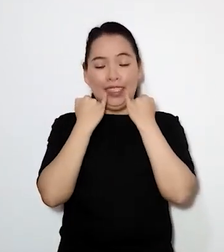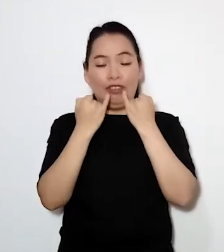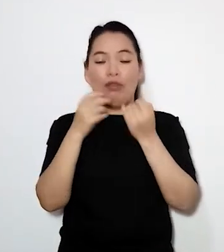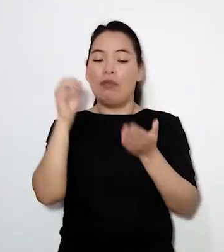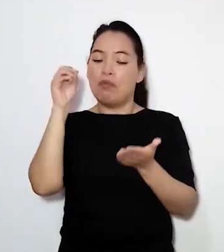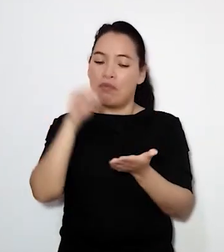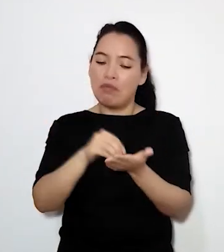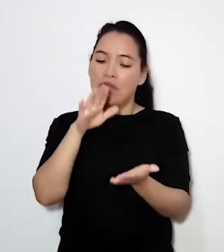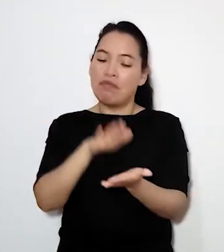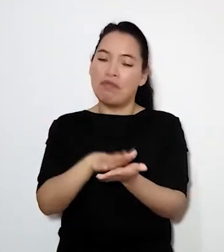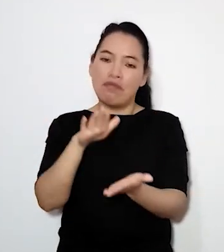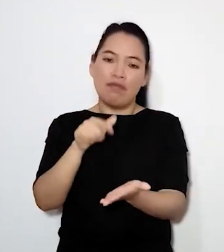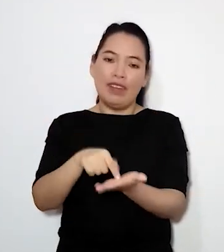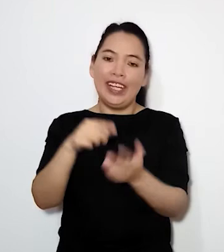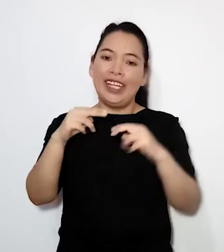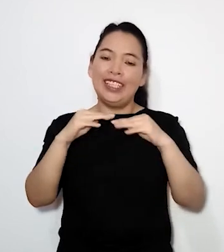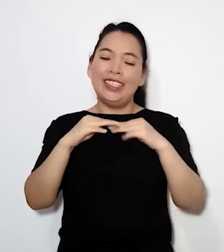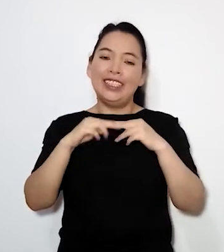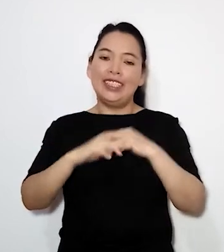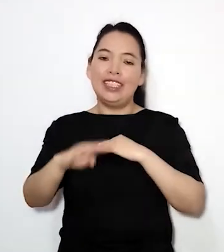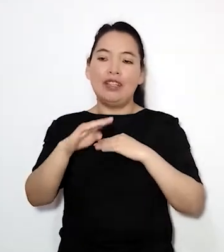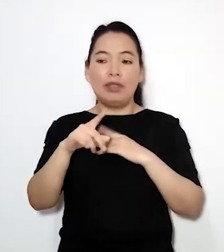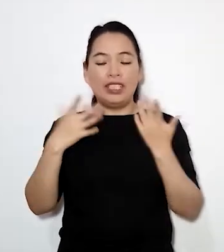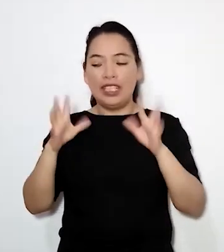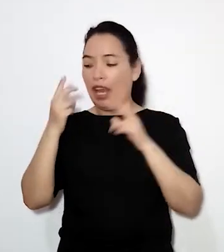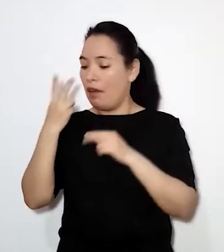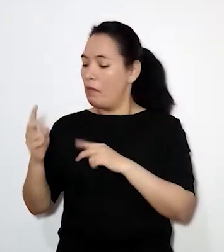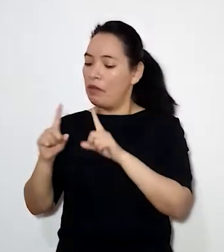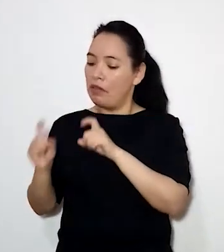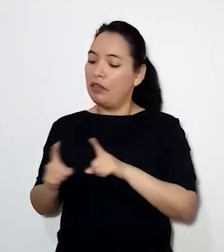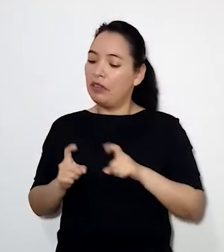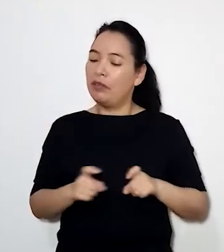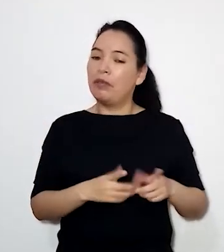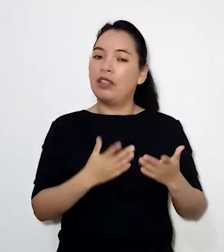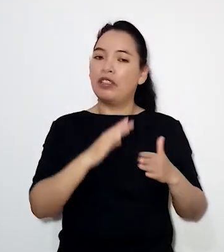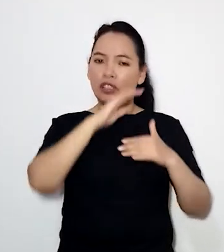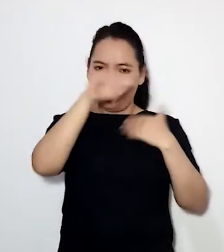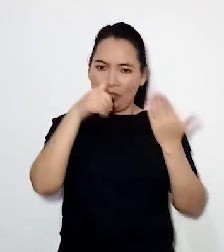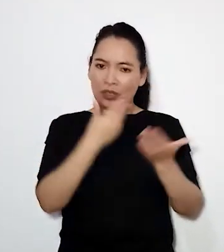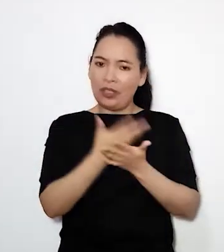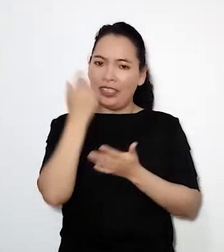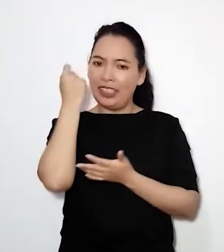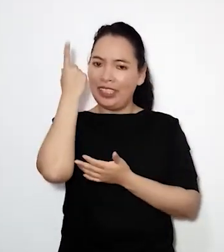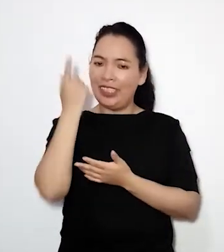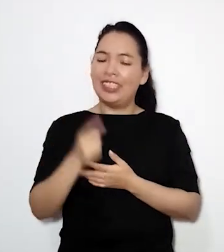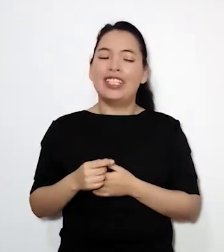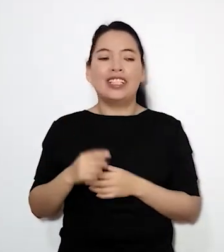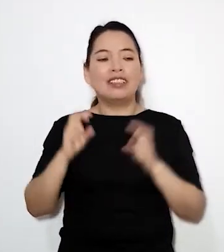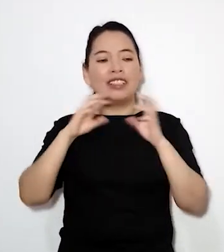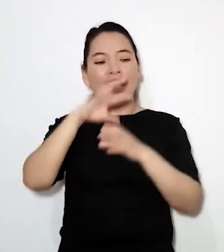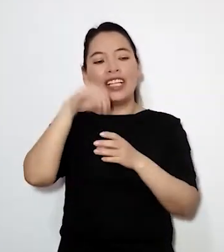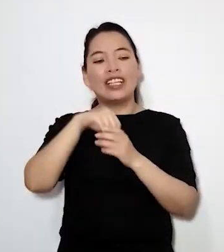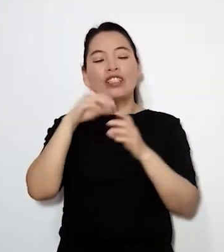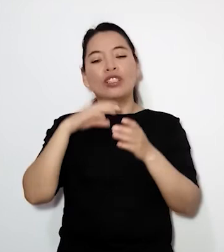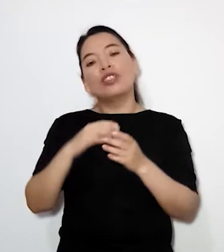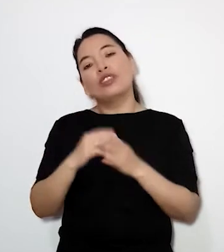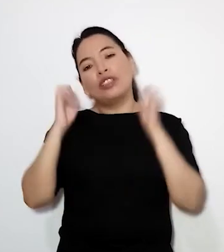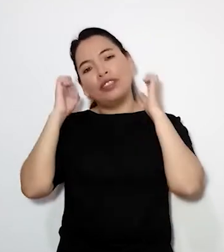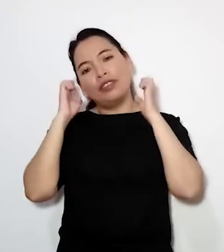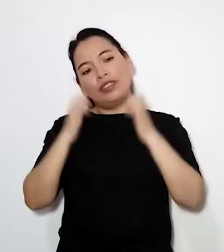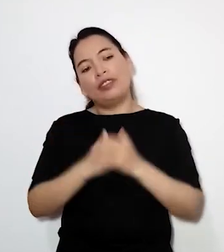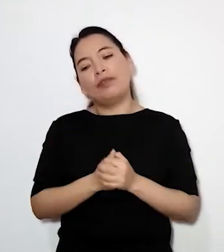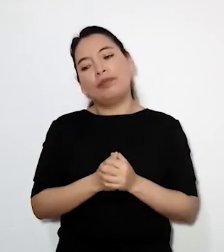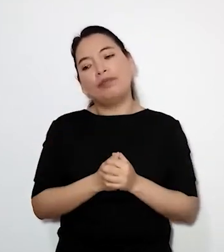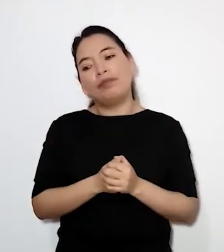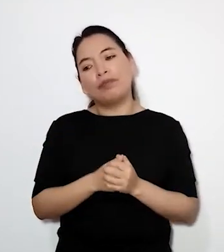preguntas en el chat ya al respecto, si todos y todas entendemos lo mismo por inclusión educativa. Entonces, a ese respecto me gustaría hacer un pequeño